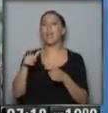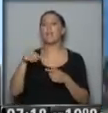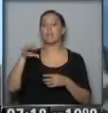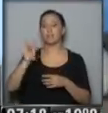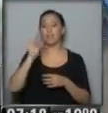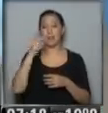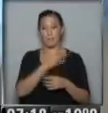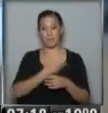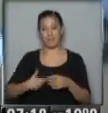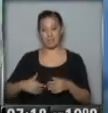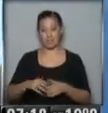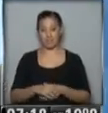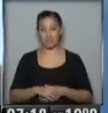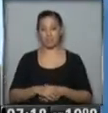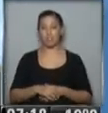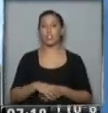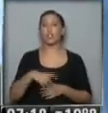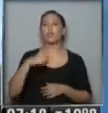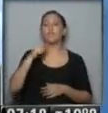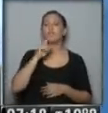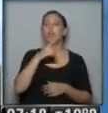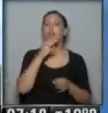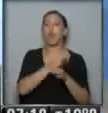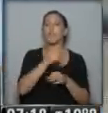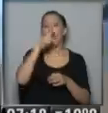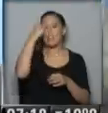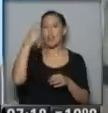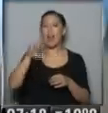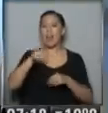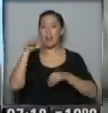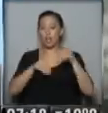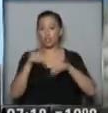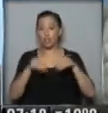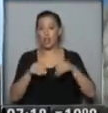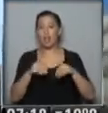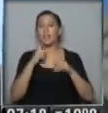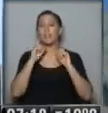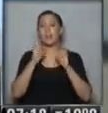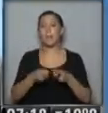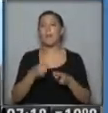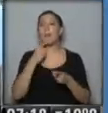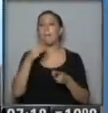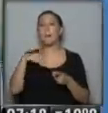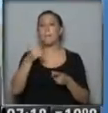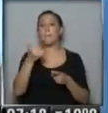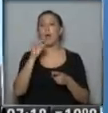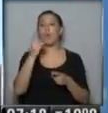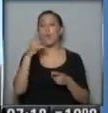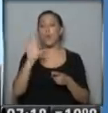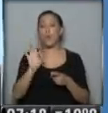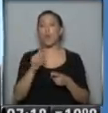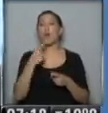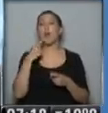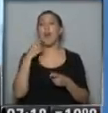por la presidenta del Consejo Nacional Electoral. Recordemos que también Maduro en